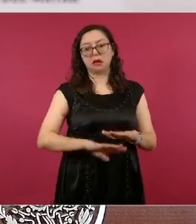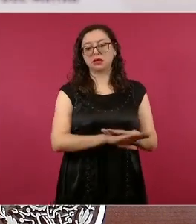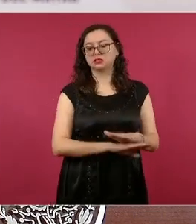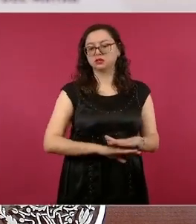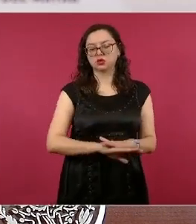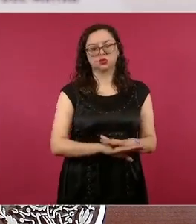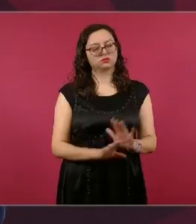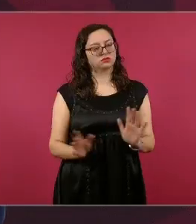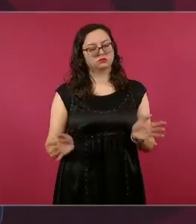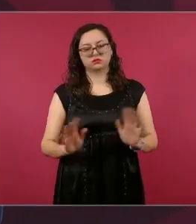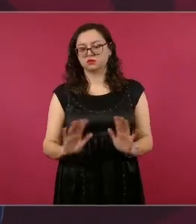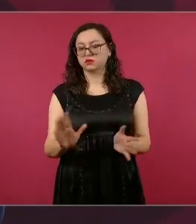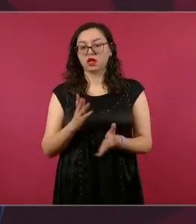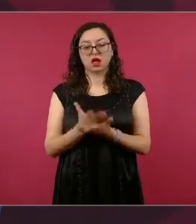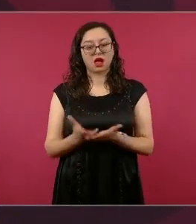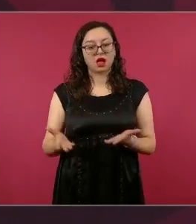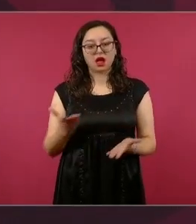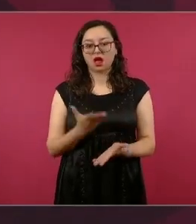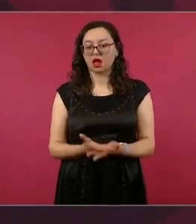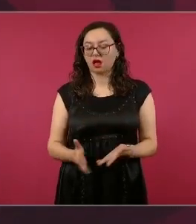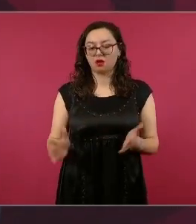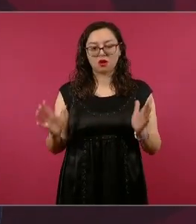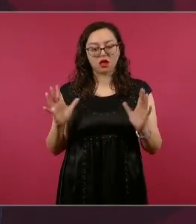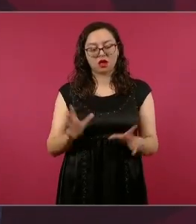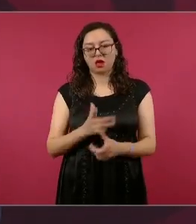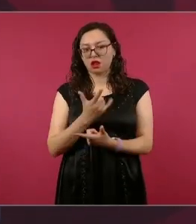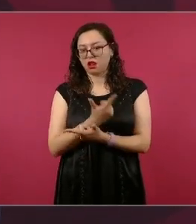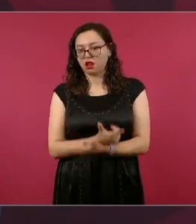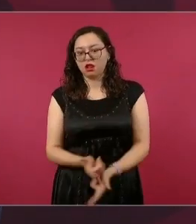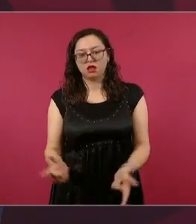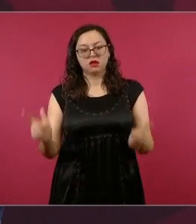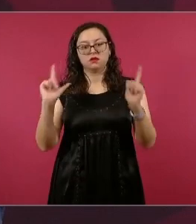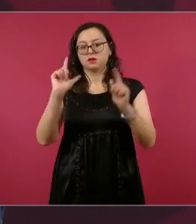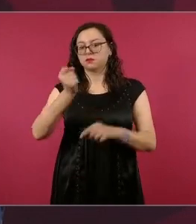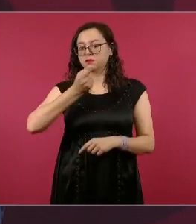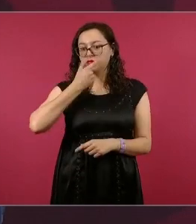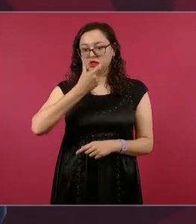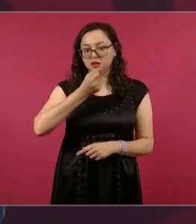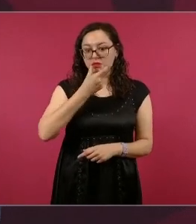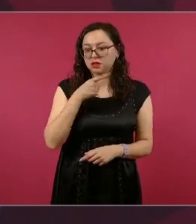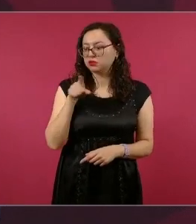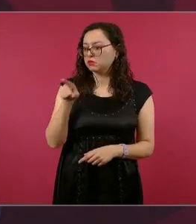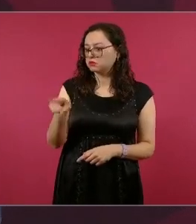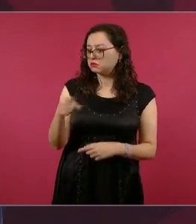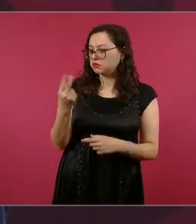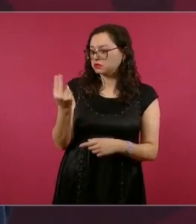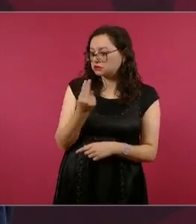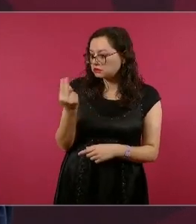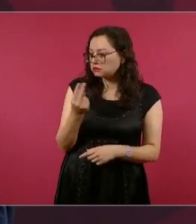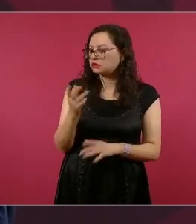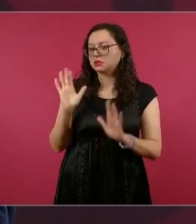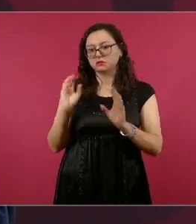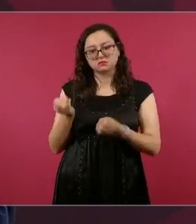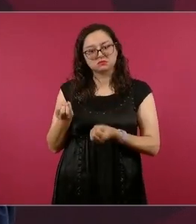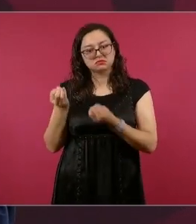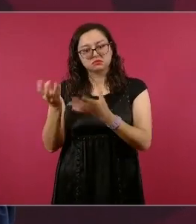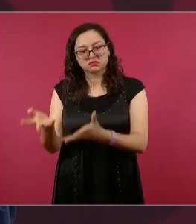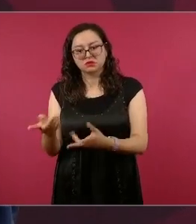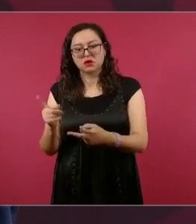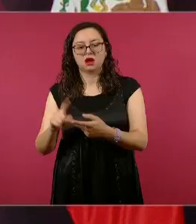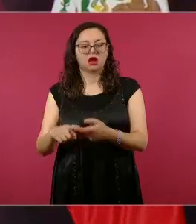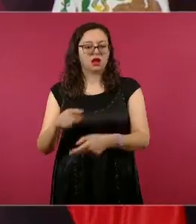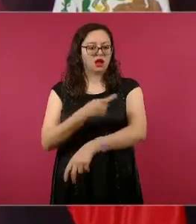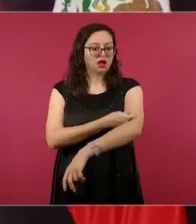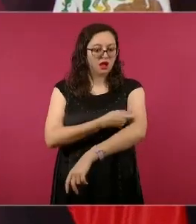medicamentos que requiera un paciente, todos los estudios, todas las intervenciones.